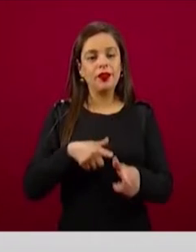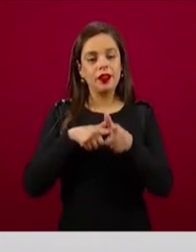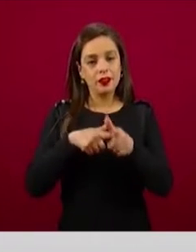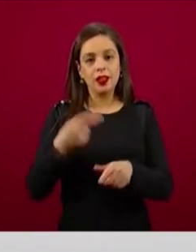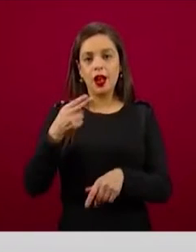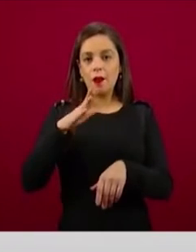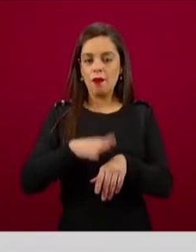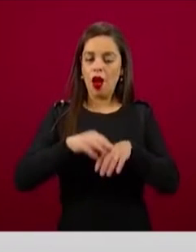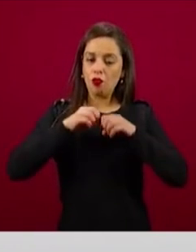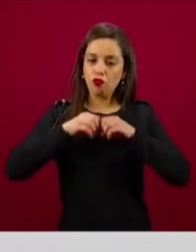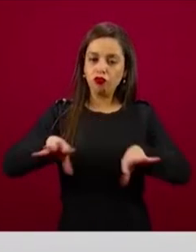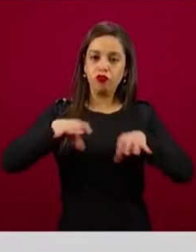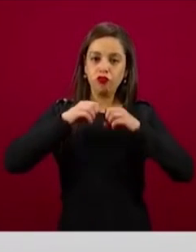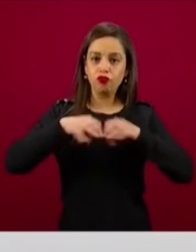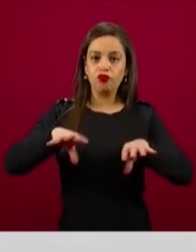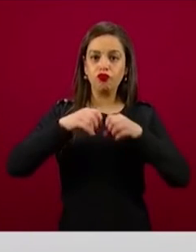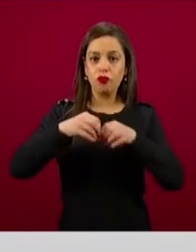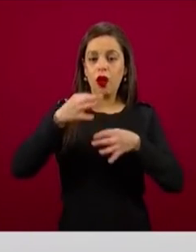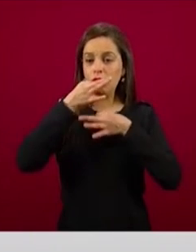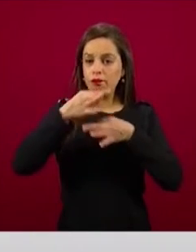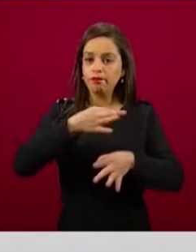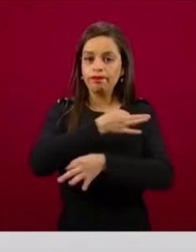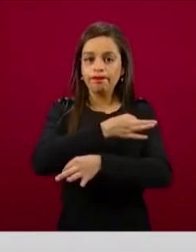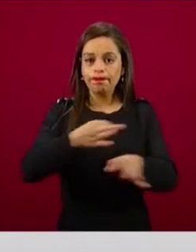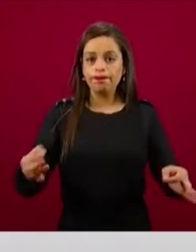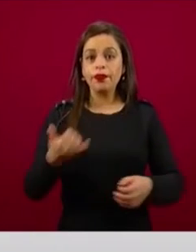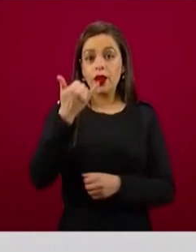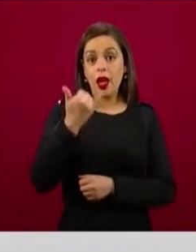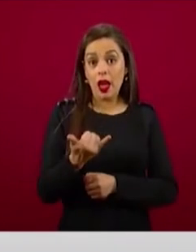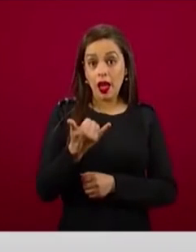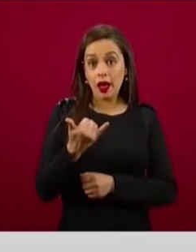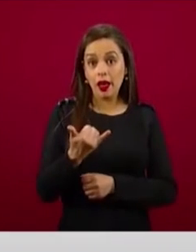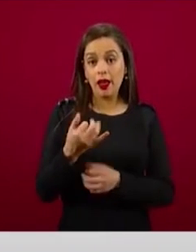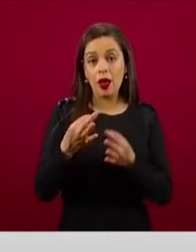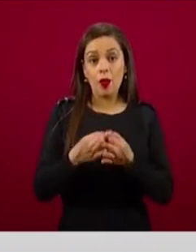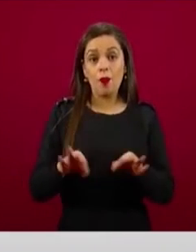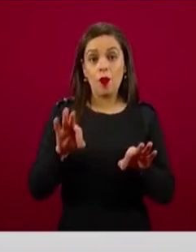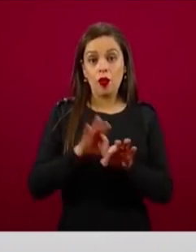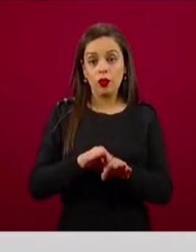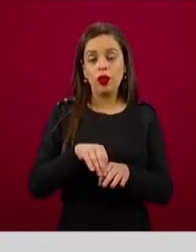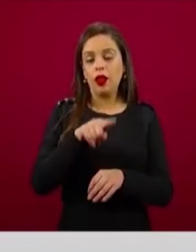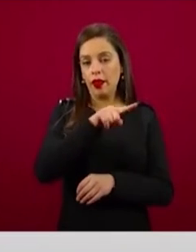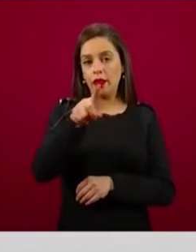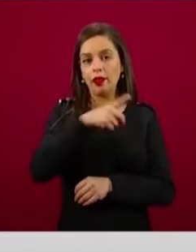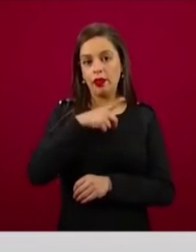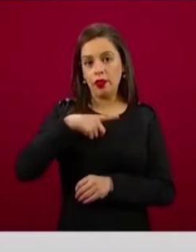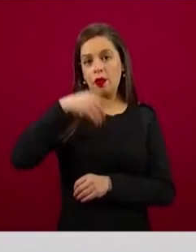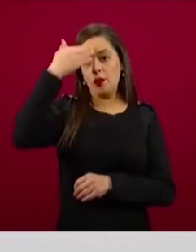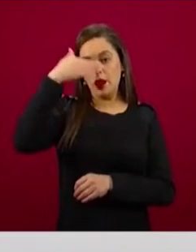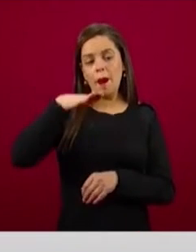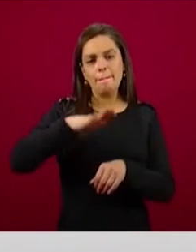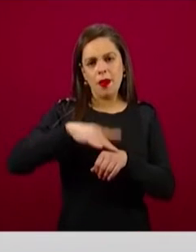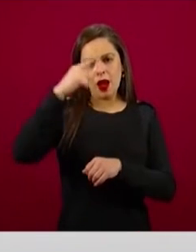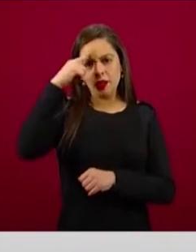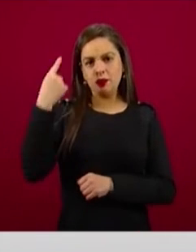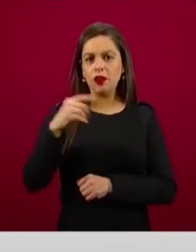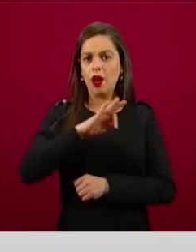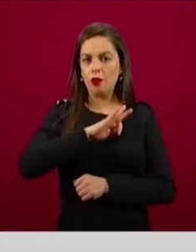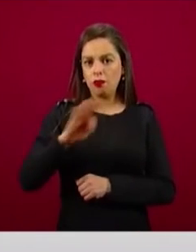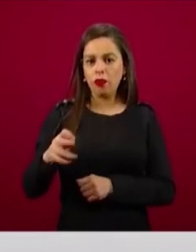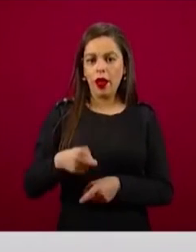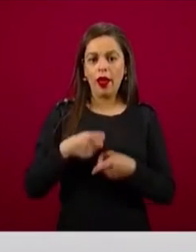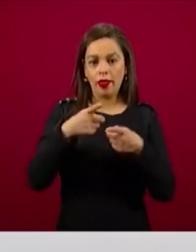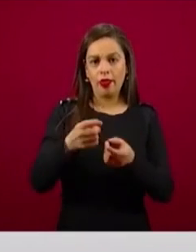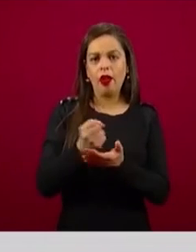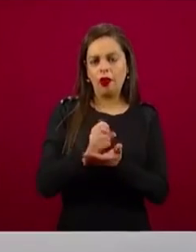y sobre todo facilitando que este elemento de la cuenta bancaria no vaya a ser un obstáculo para las trabajadoras